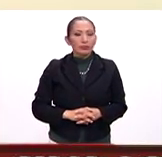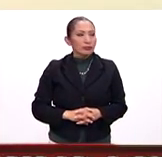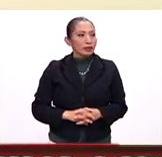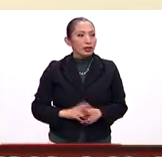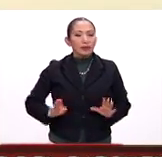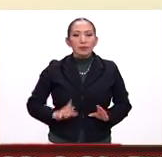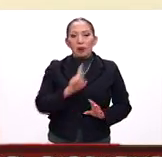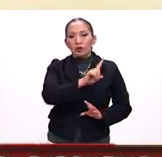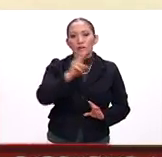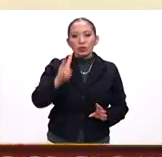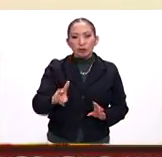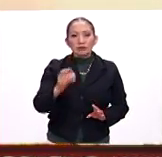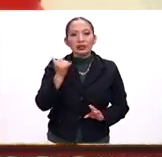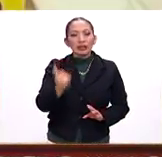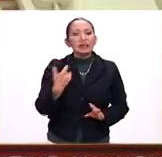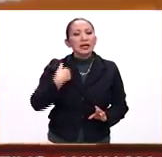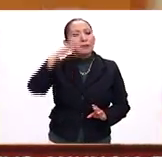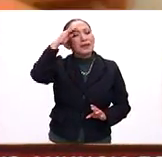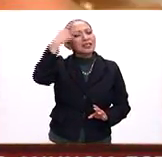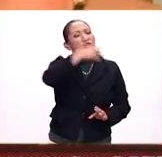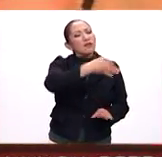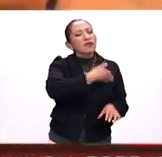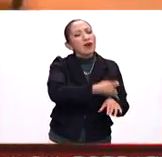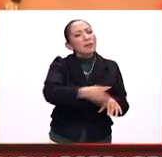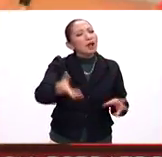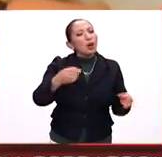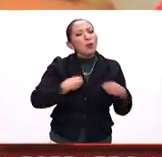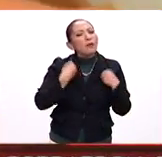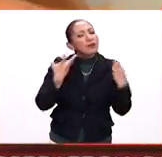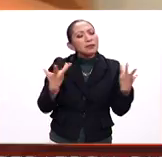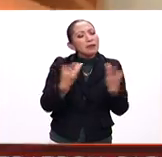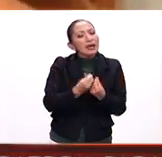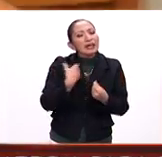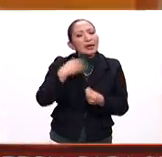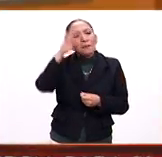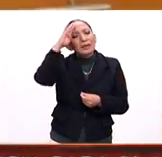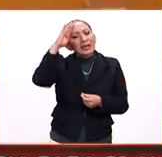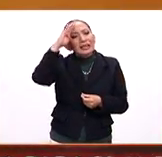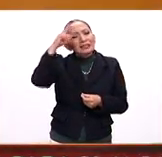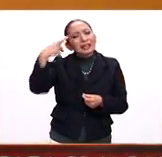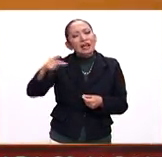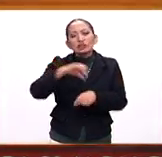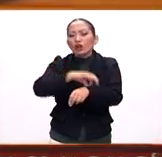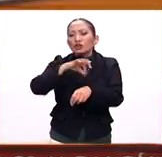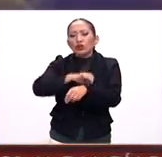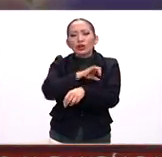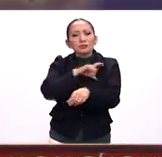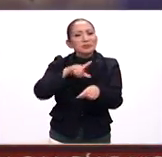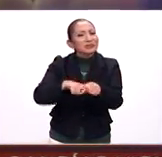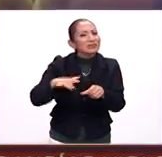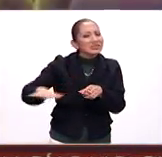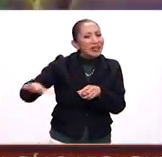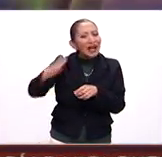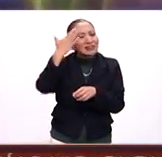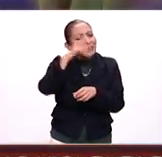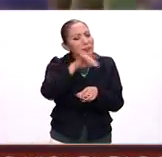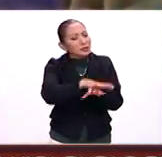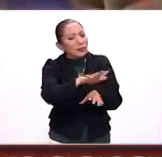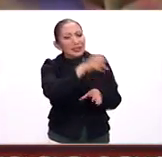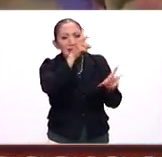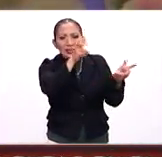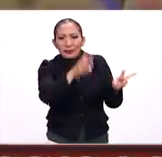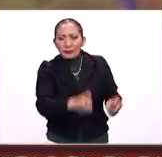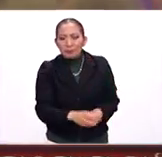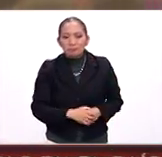1 como tipo 2, y qué piensan sus familiares, cómo se vive y qué opinan, por supuesto, los médicos especialistas alrededor de todo